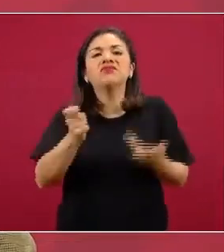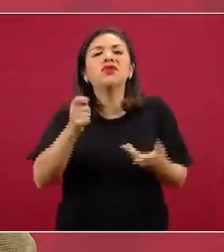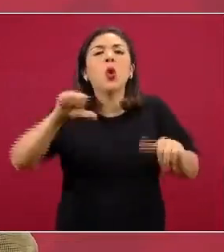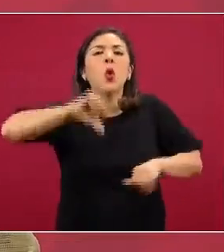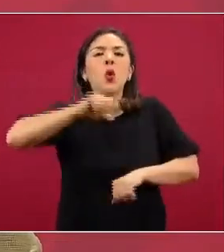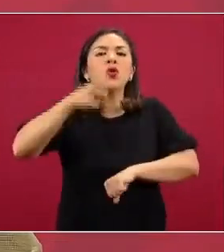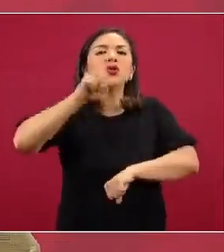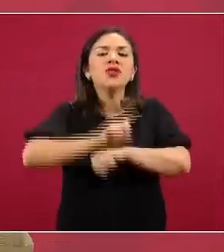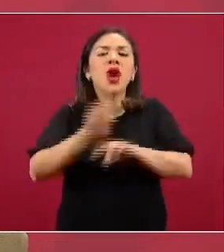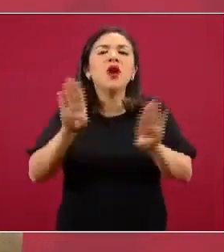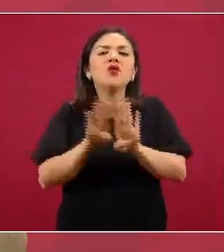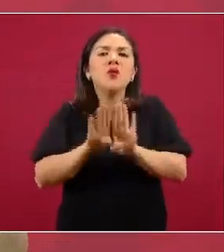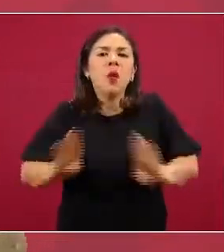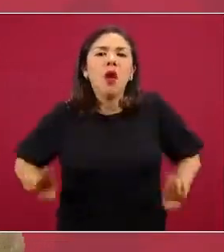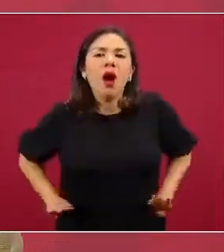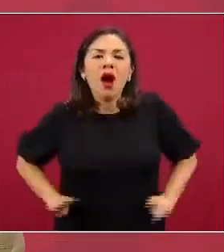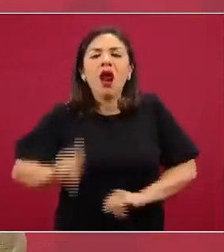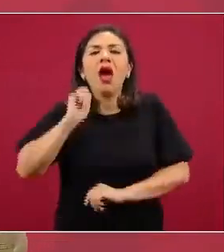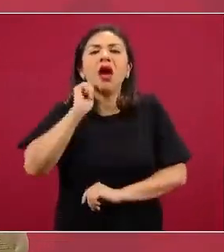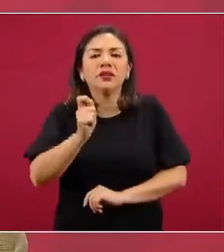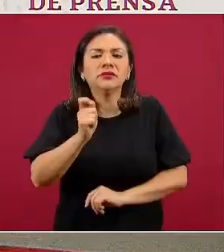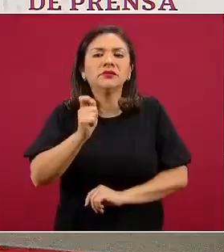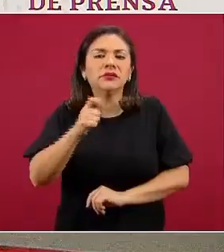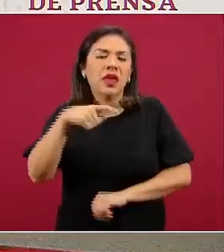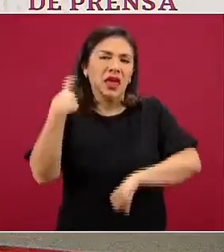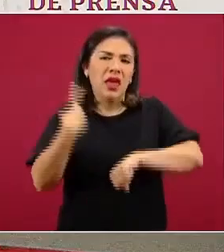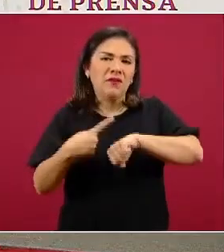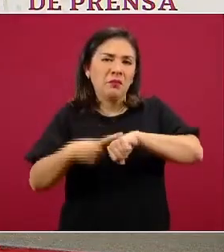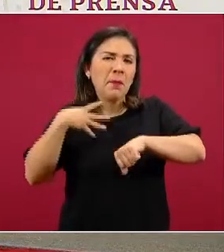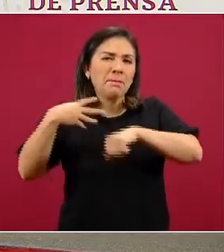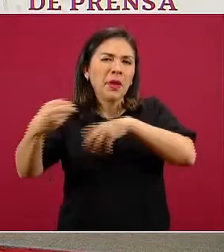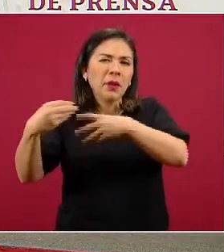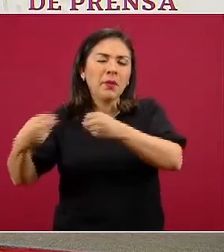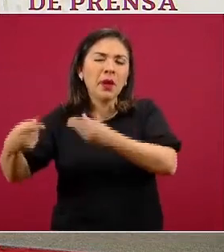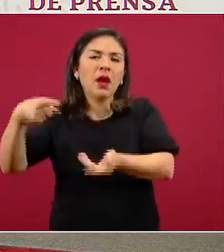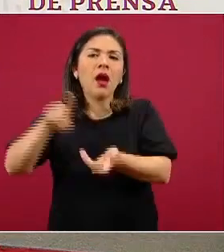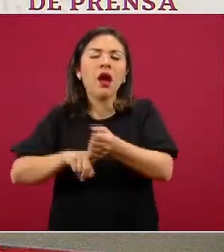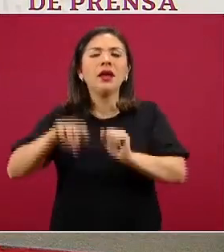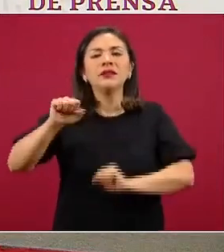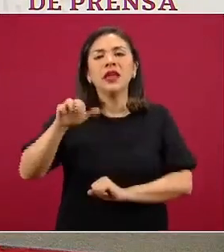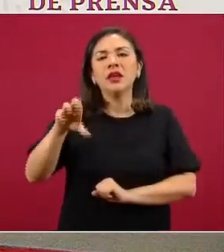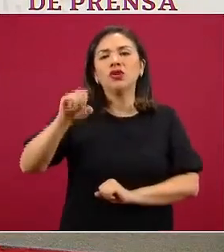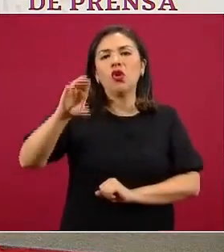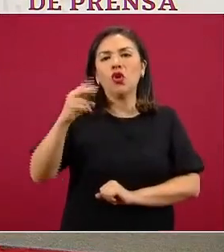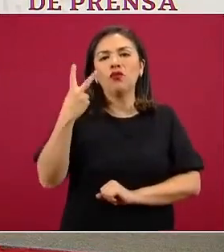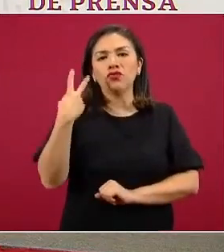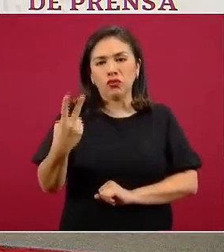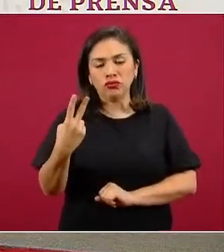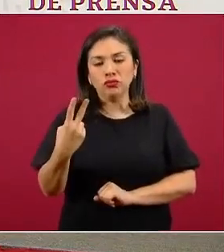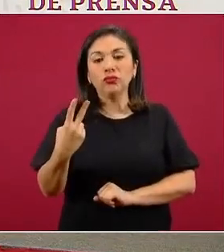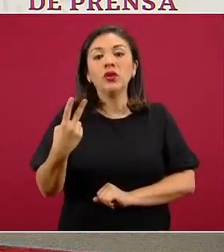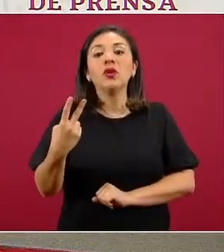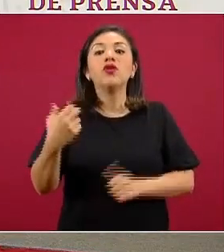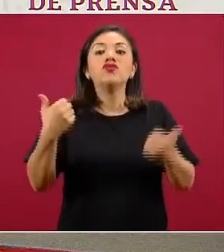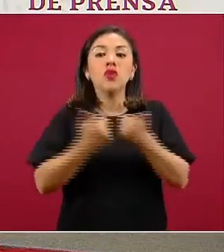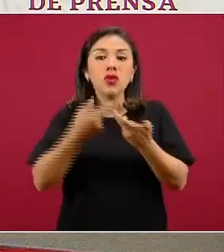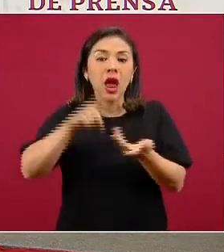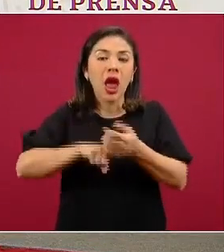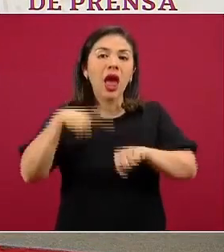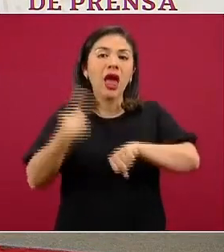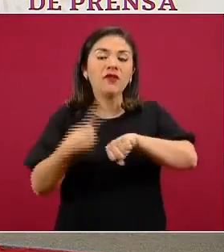del estado que guarda la epidemia causada por el virus SARS-CoV-2 y su enfermedad,